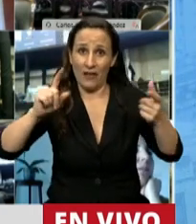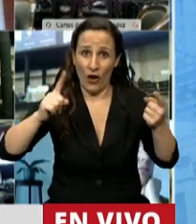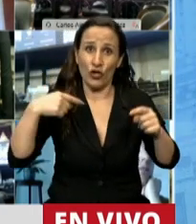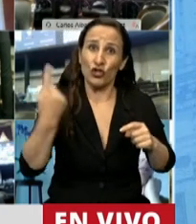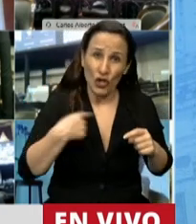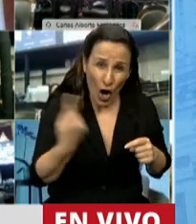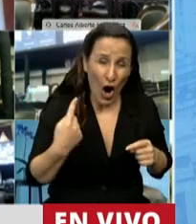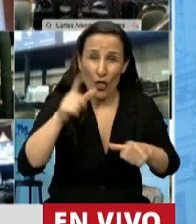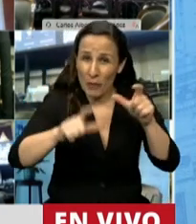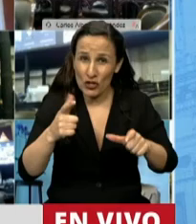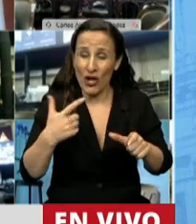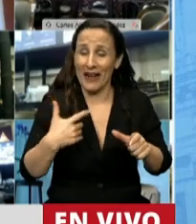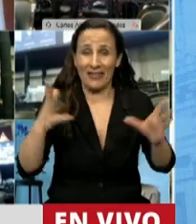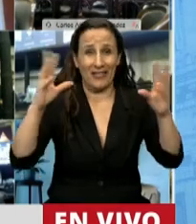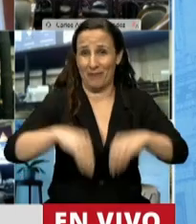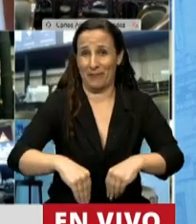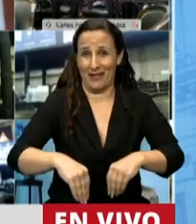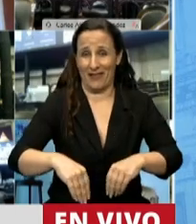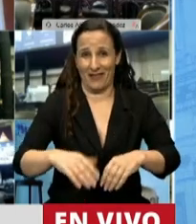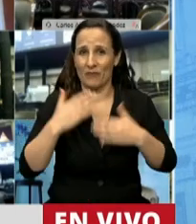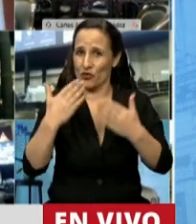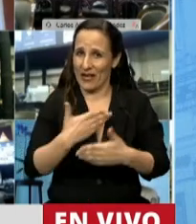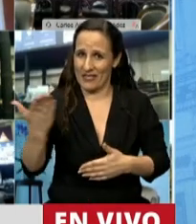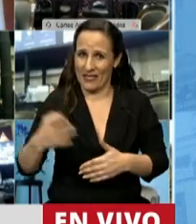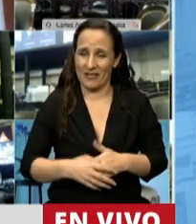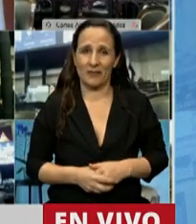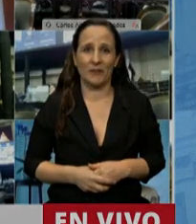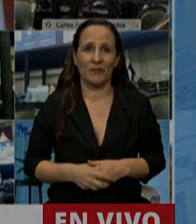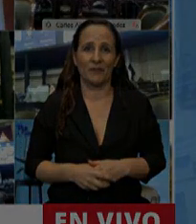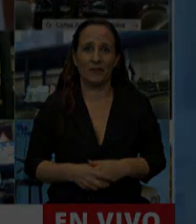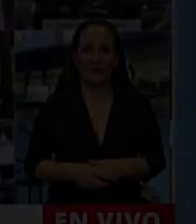todos los argentinos, señor presidente. Muchas gracias. Muchas gracias, diputado.